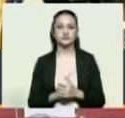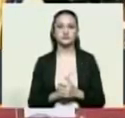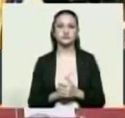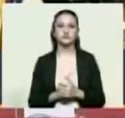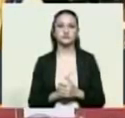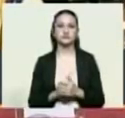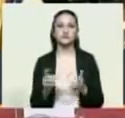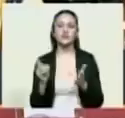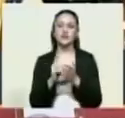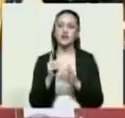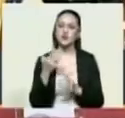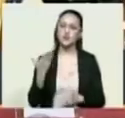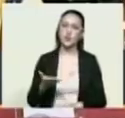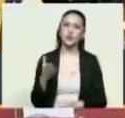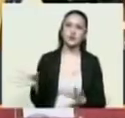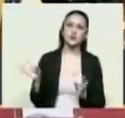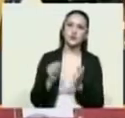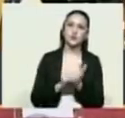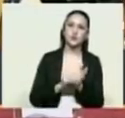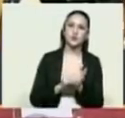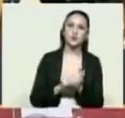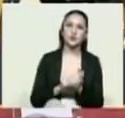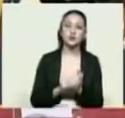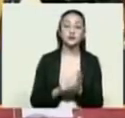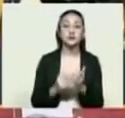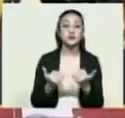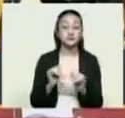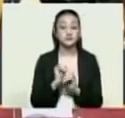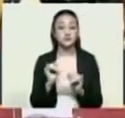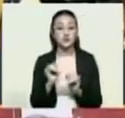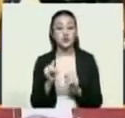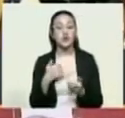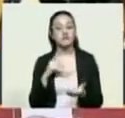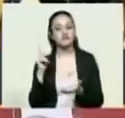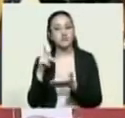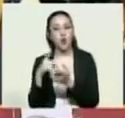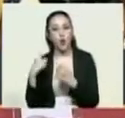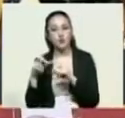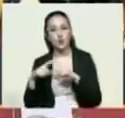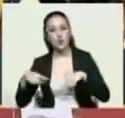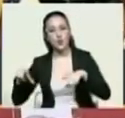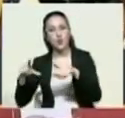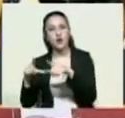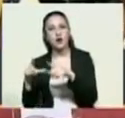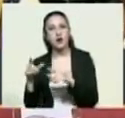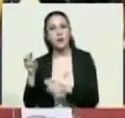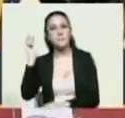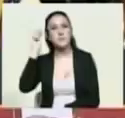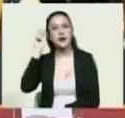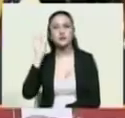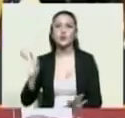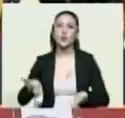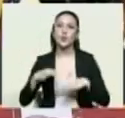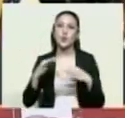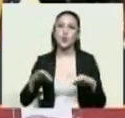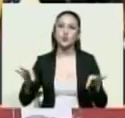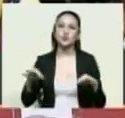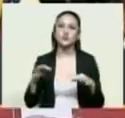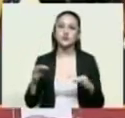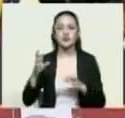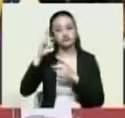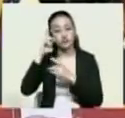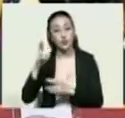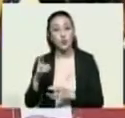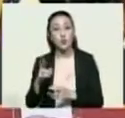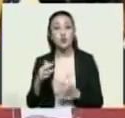que es sumamente importante. Yo de aquí voy a un acto de reconocimiento, por ejemplo, a nuestros maestros de música, porque acaba